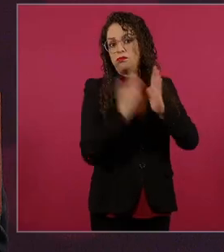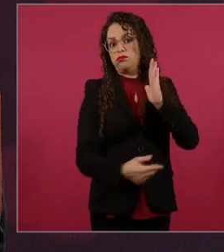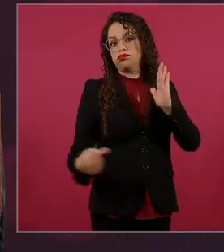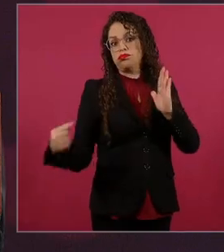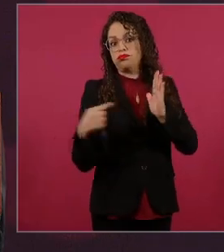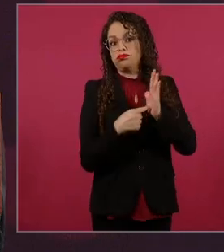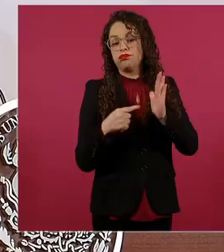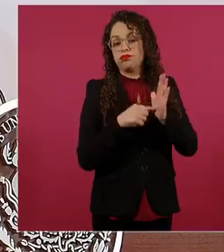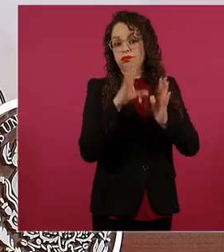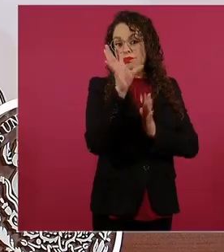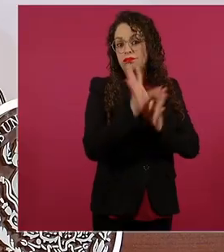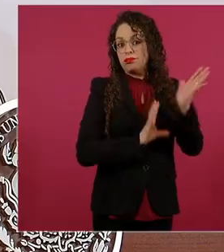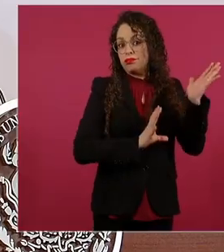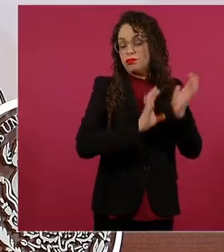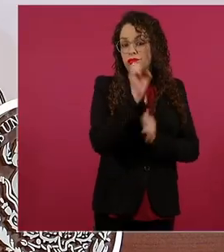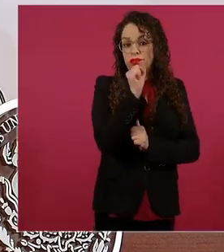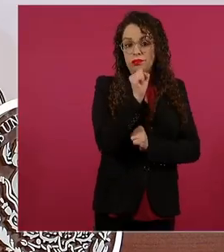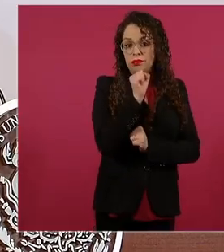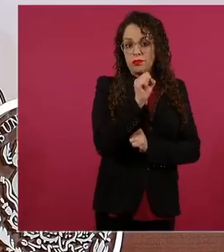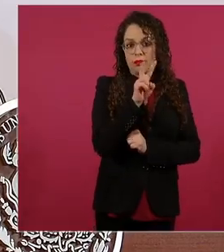porque era un gran simulador